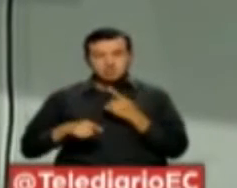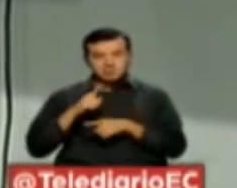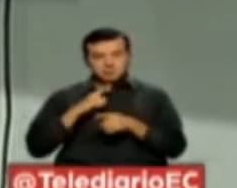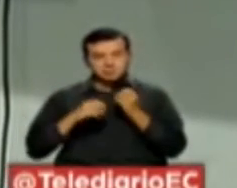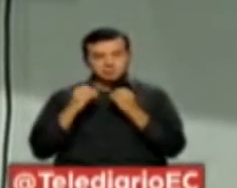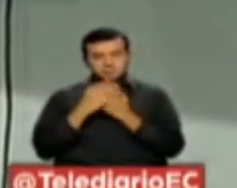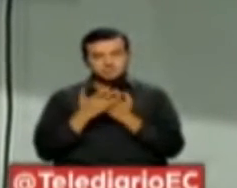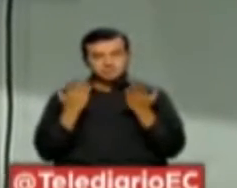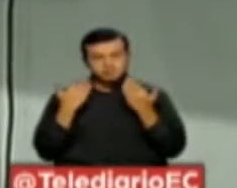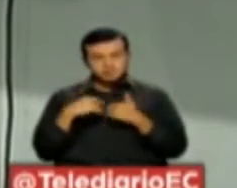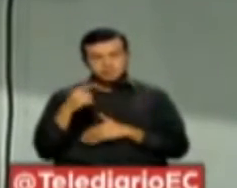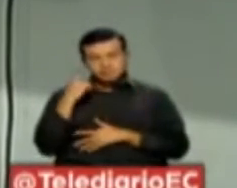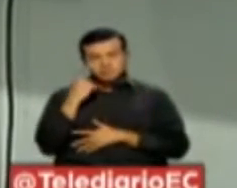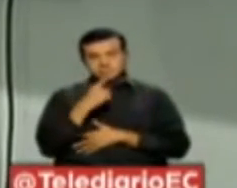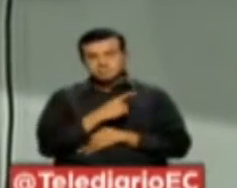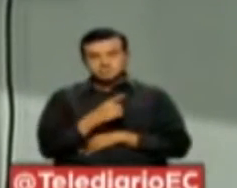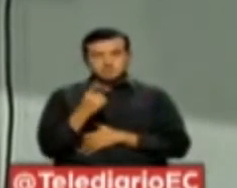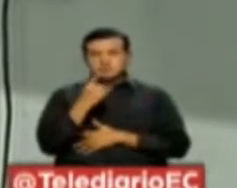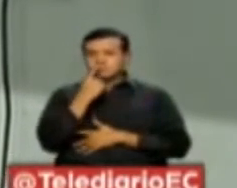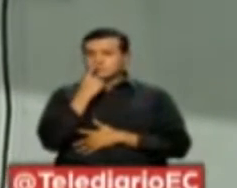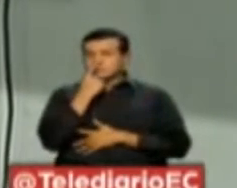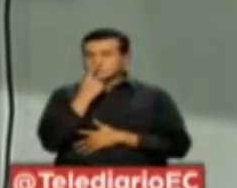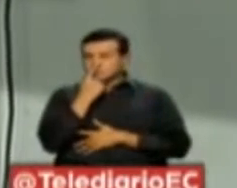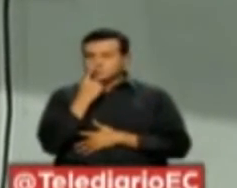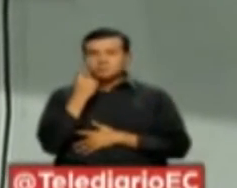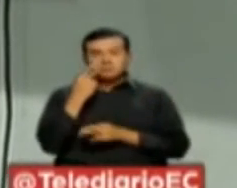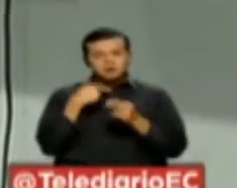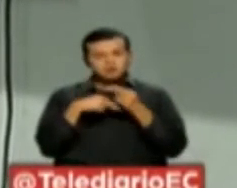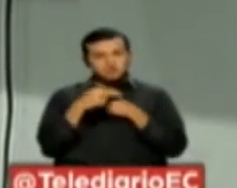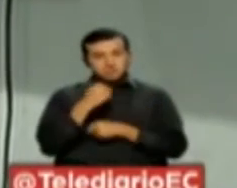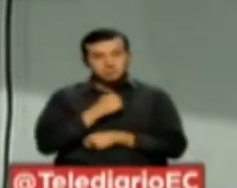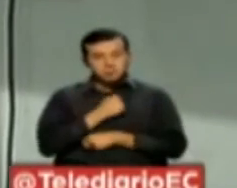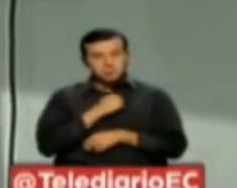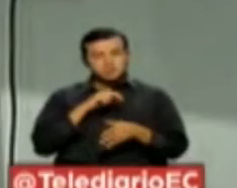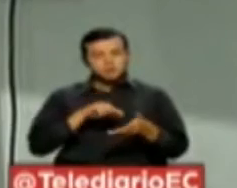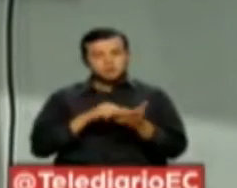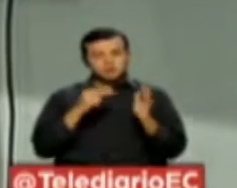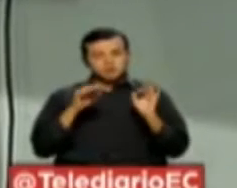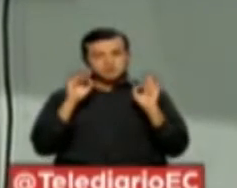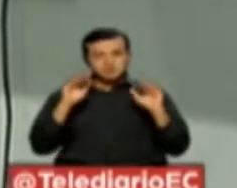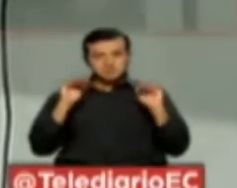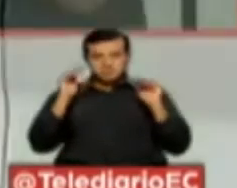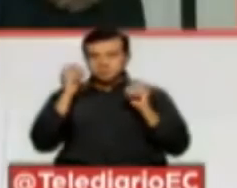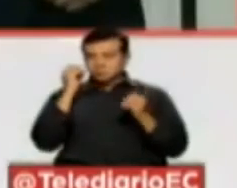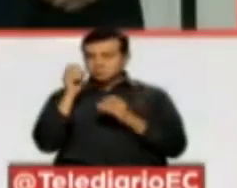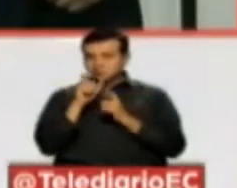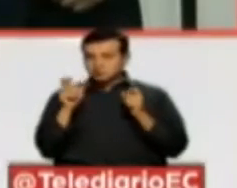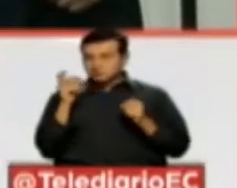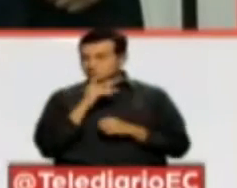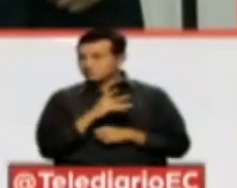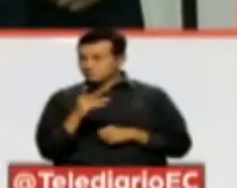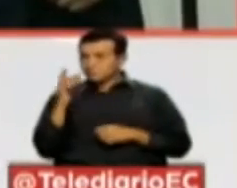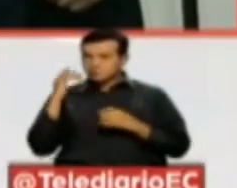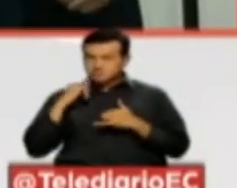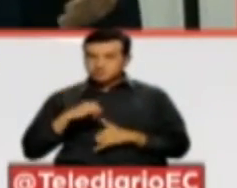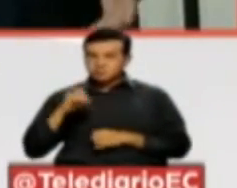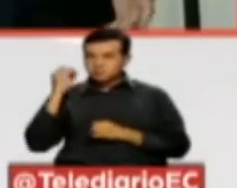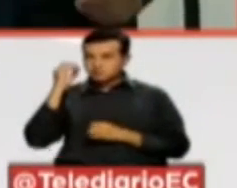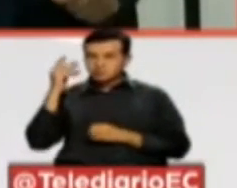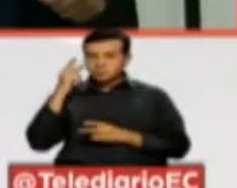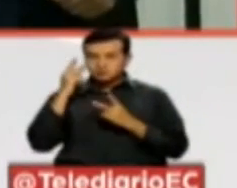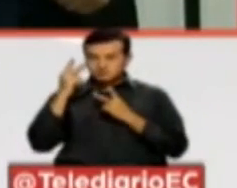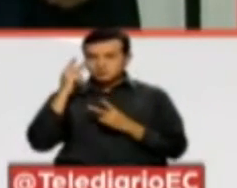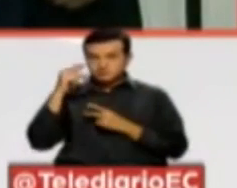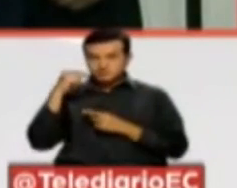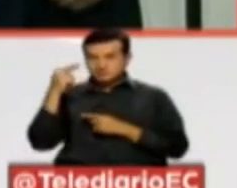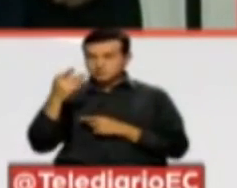pocos minutos cuando regresemos con este interesante emprendimiento tecnológico. Tú continúas, Diana, con más información en Telediario. Nos